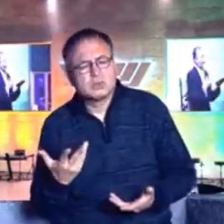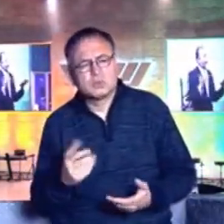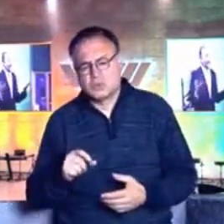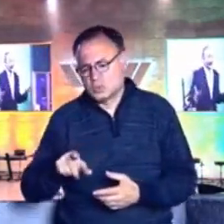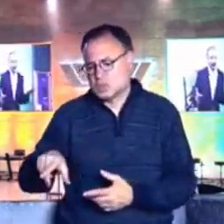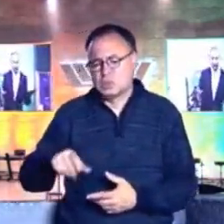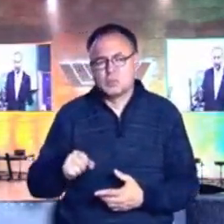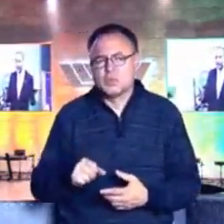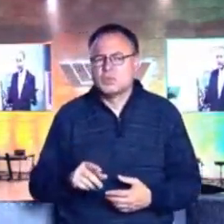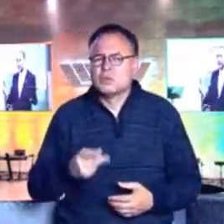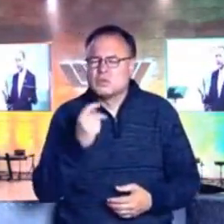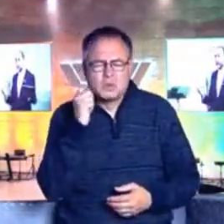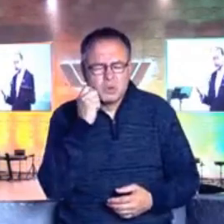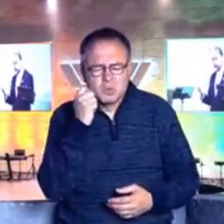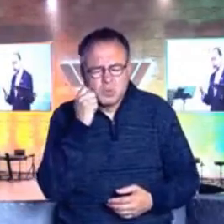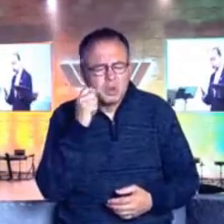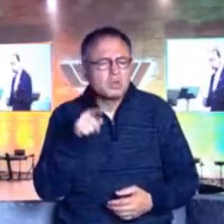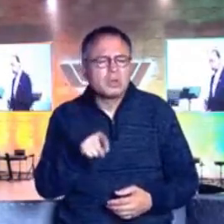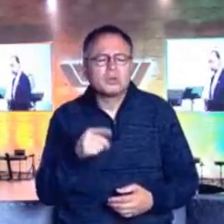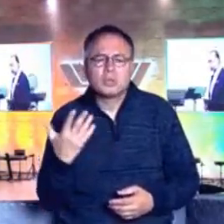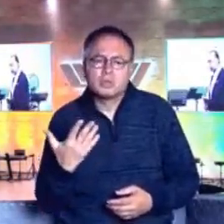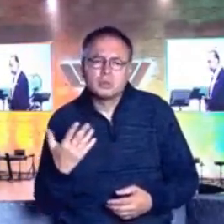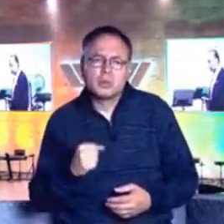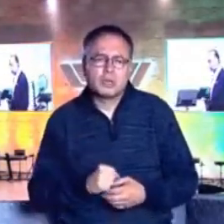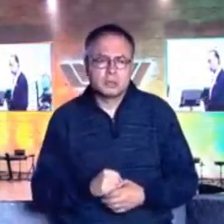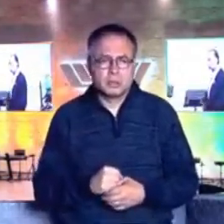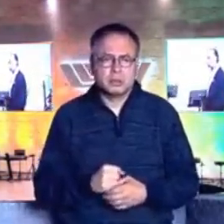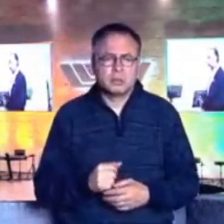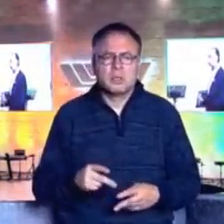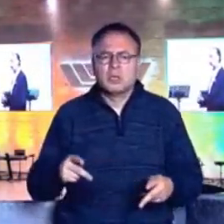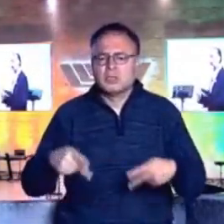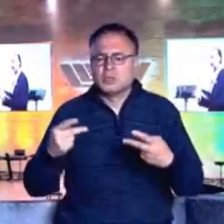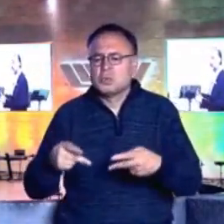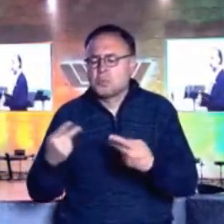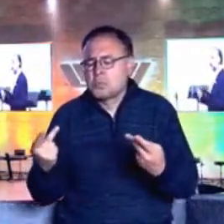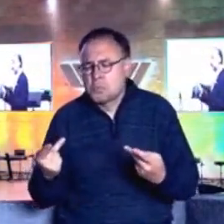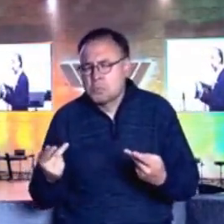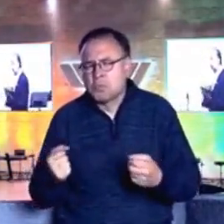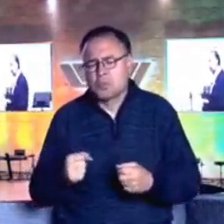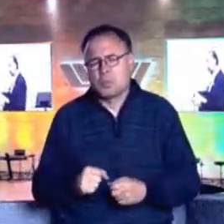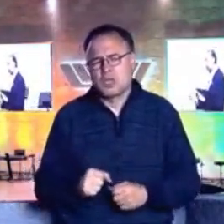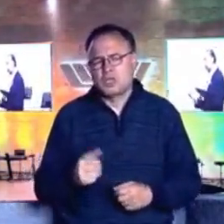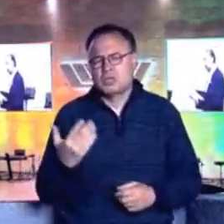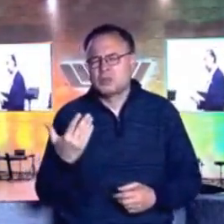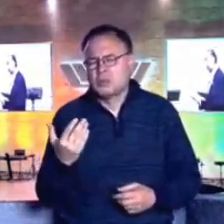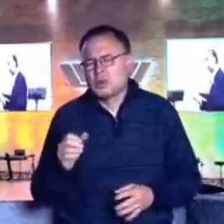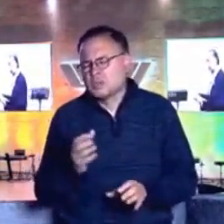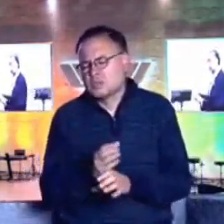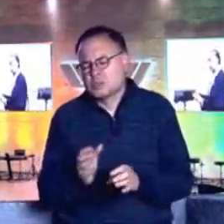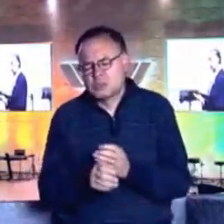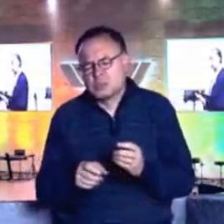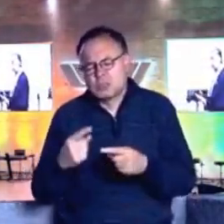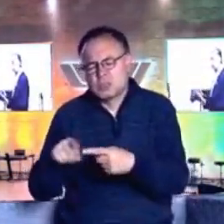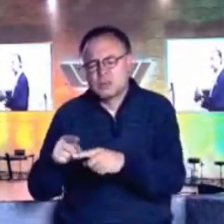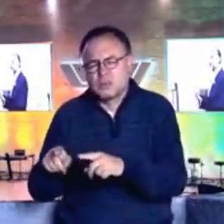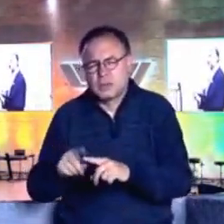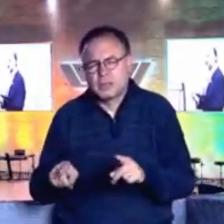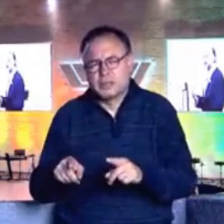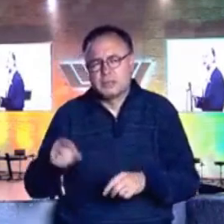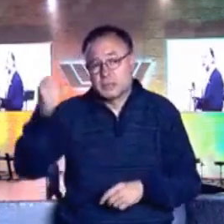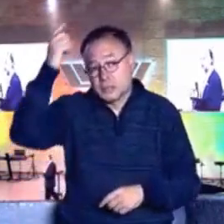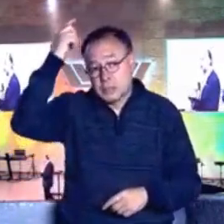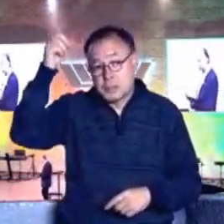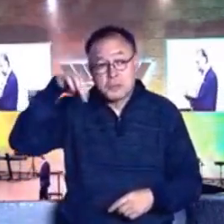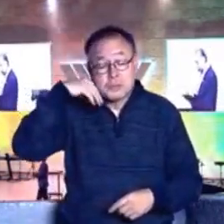qué te dediques si tú vendes productos hagas lo que hagas Dios quiere Que te